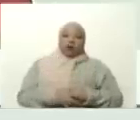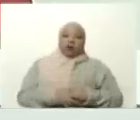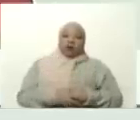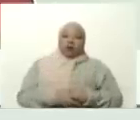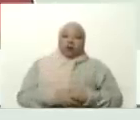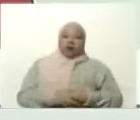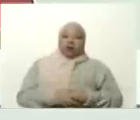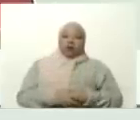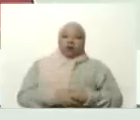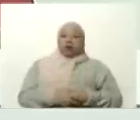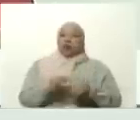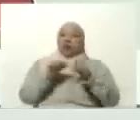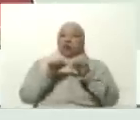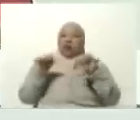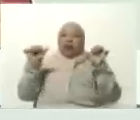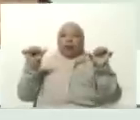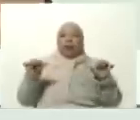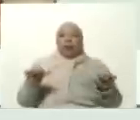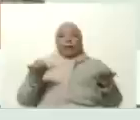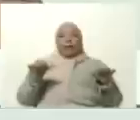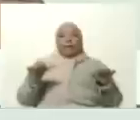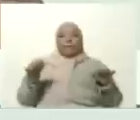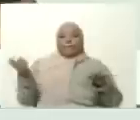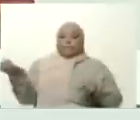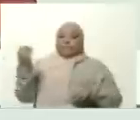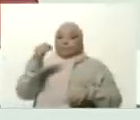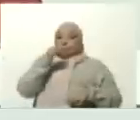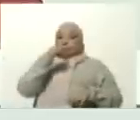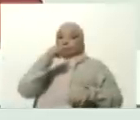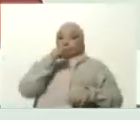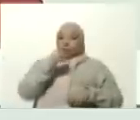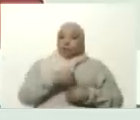directamente de su jefe. Ellos los mandan, ellos van.